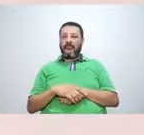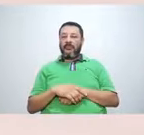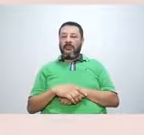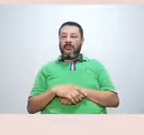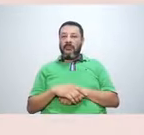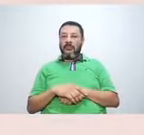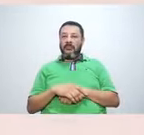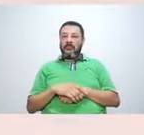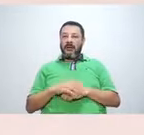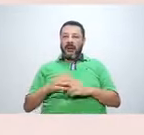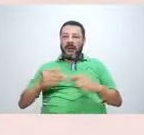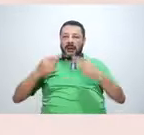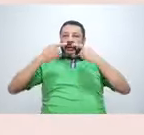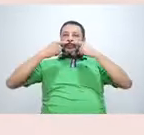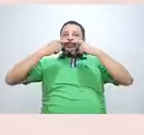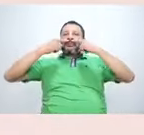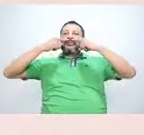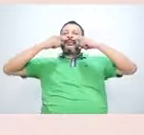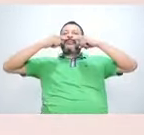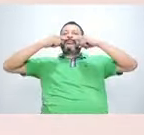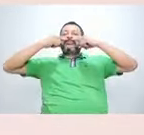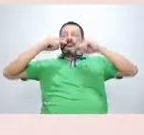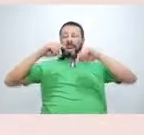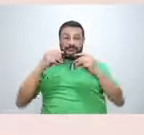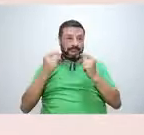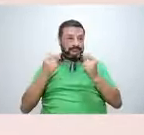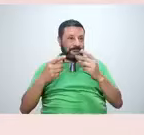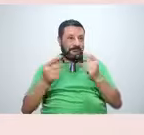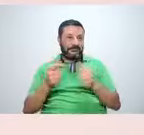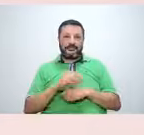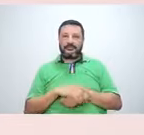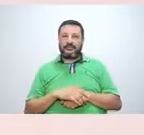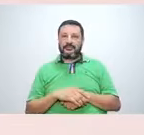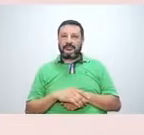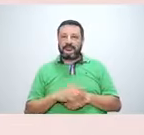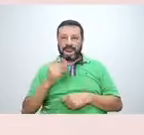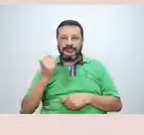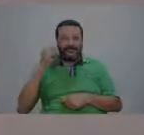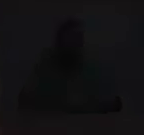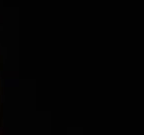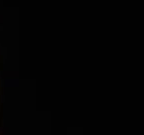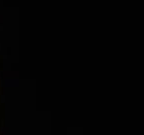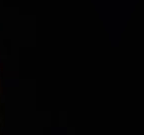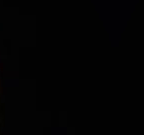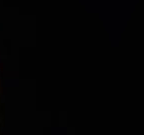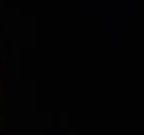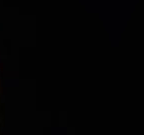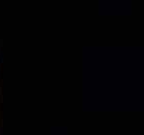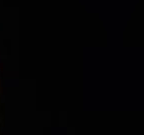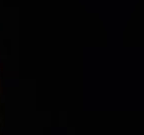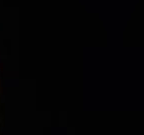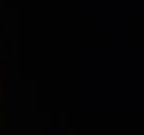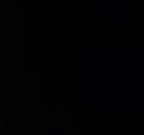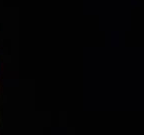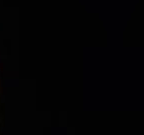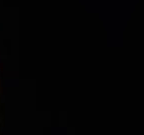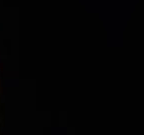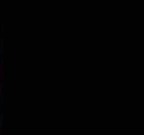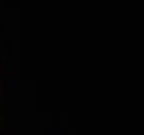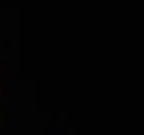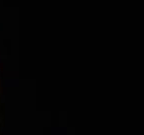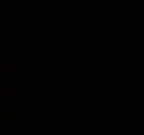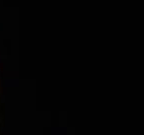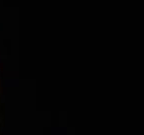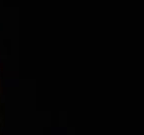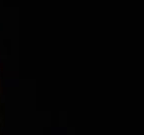respirar, en ese no. Entonces en ese todo te lo dicen así, rapidísimo, ejercicio por ejercicio, y como cada ejercicio tiene